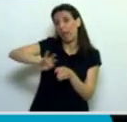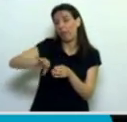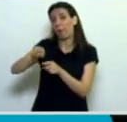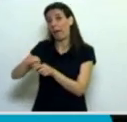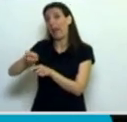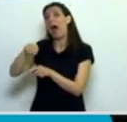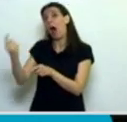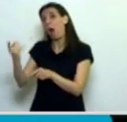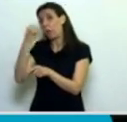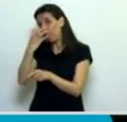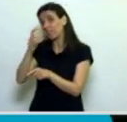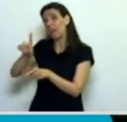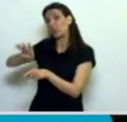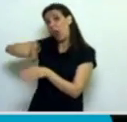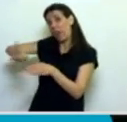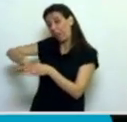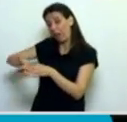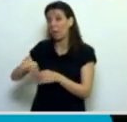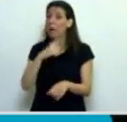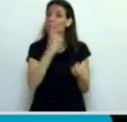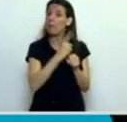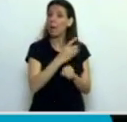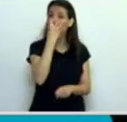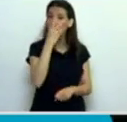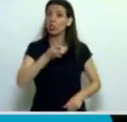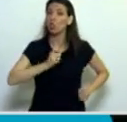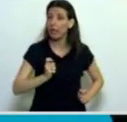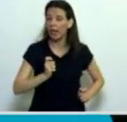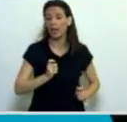podría poner de primer payaso el propio